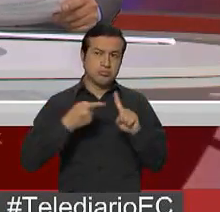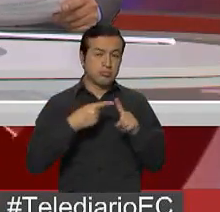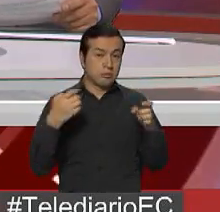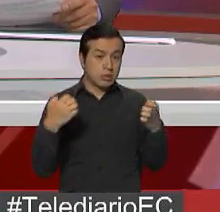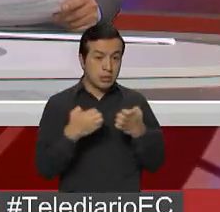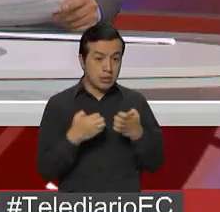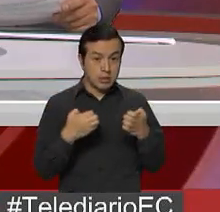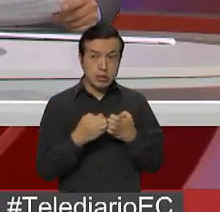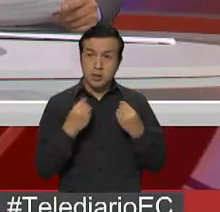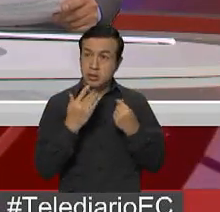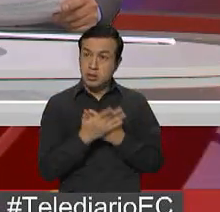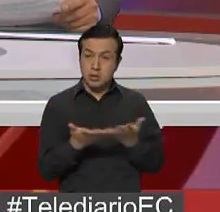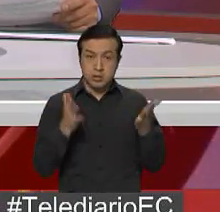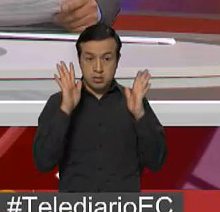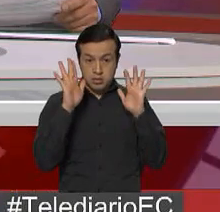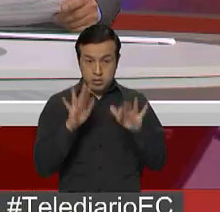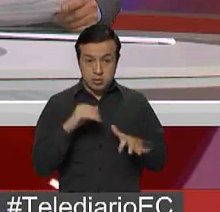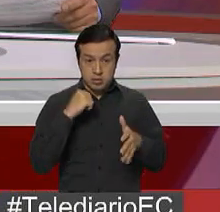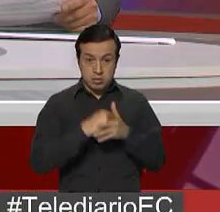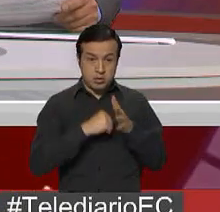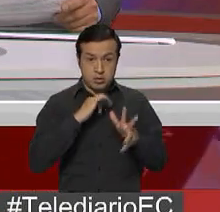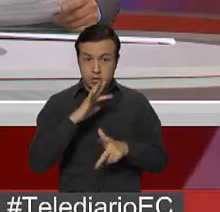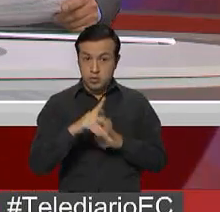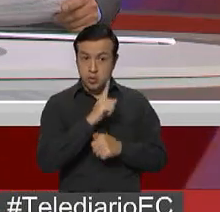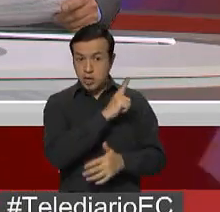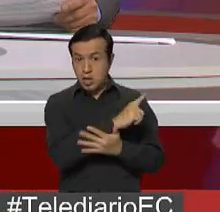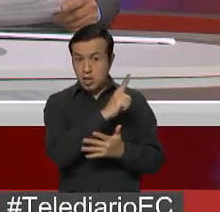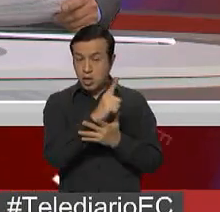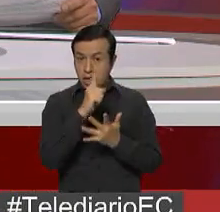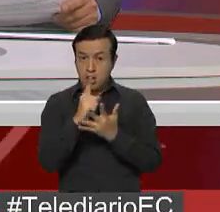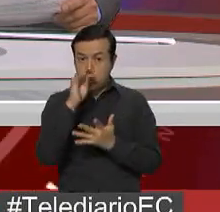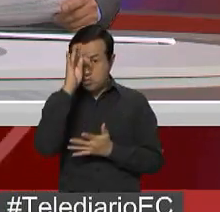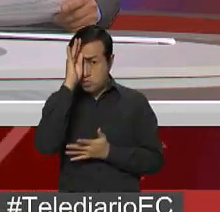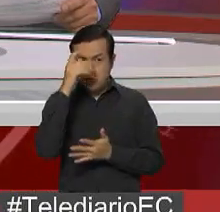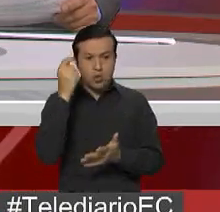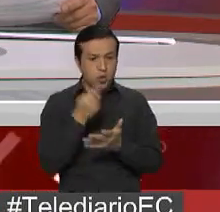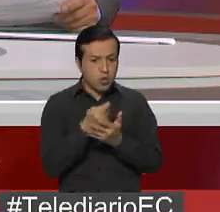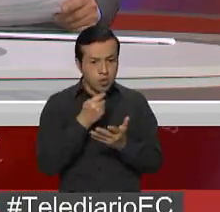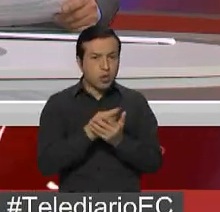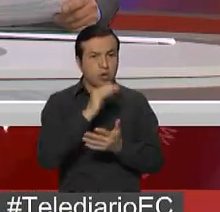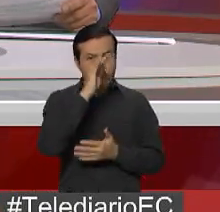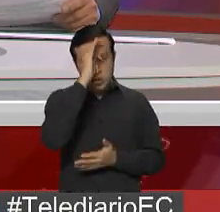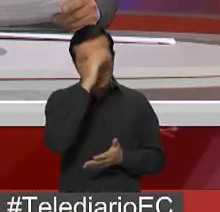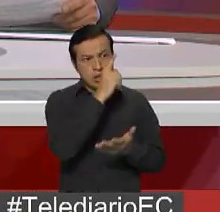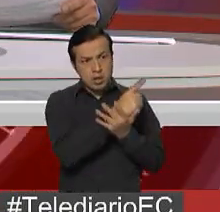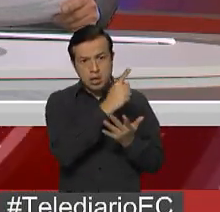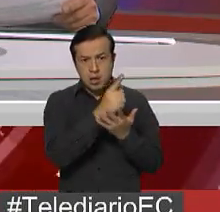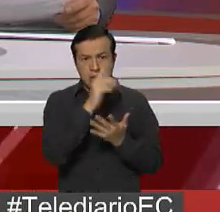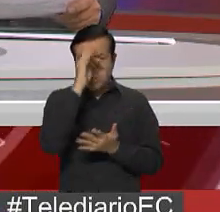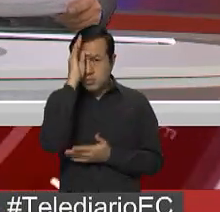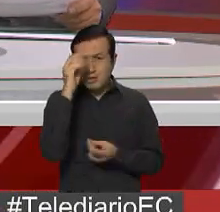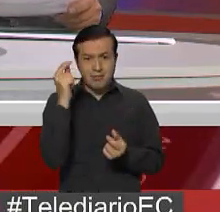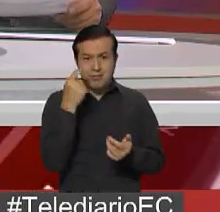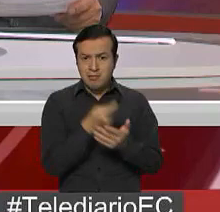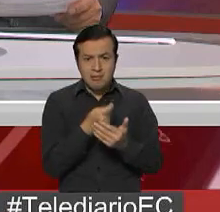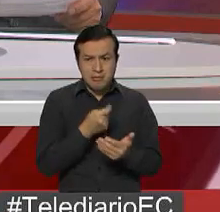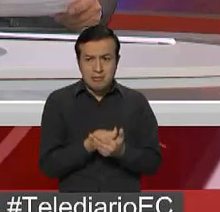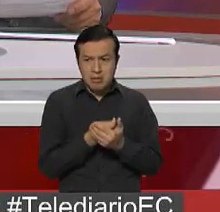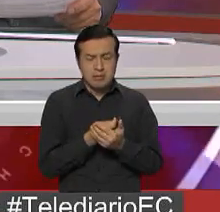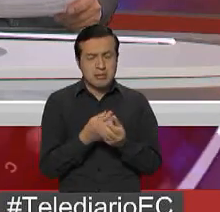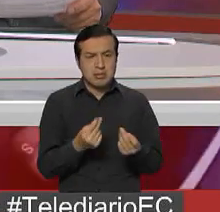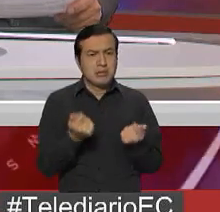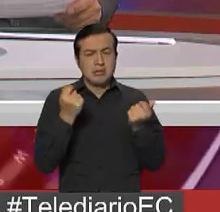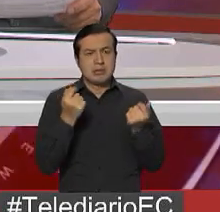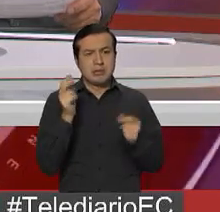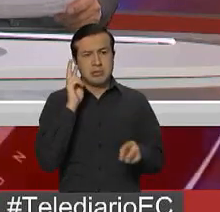lamentablemente de la secretaría anticorrupción en cada hospital porque estas compras se realizan en hospital por hospital y son muy rápidas son casi indetectables